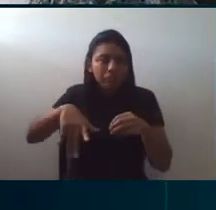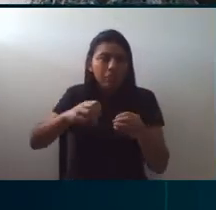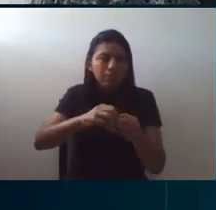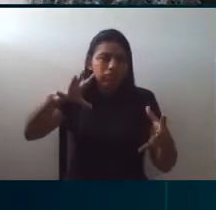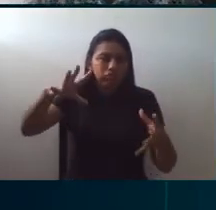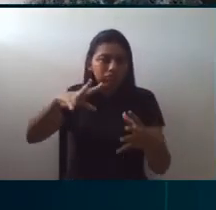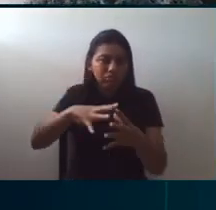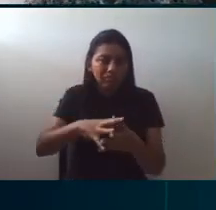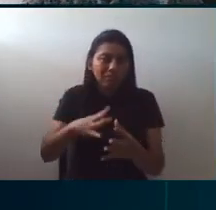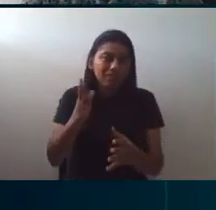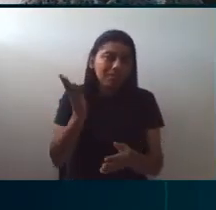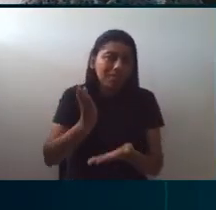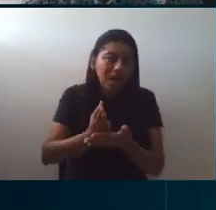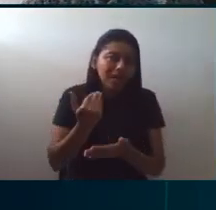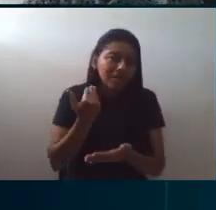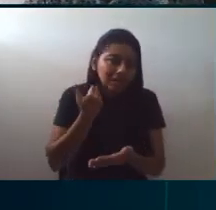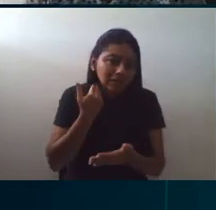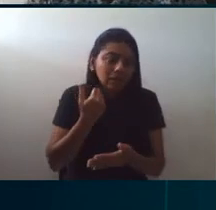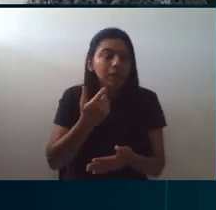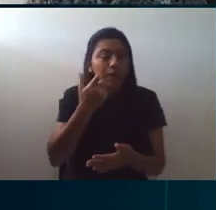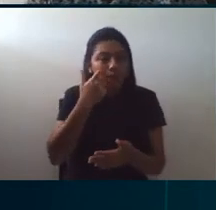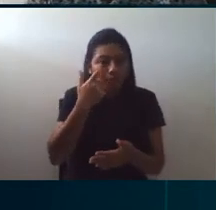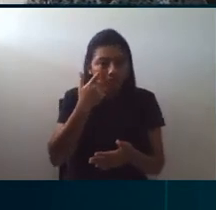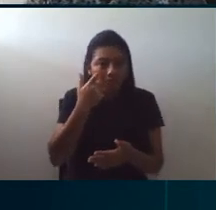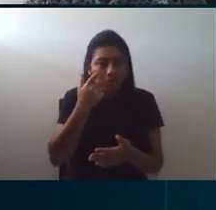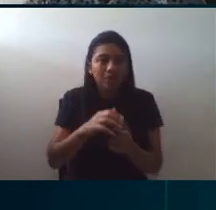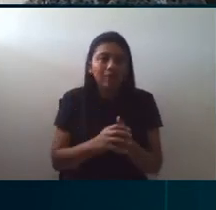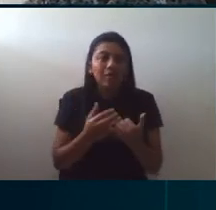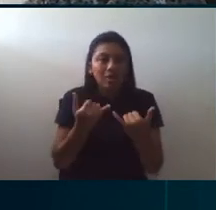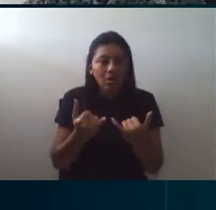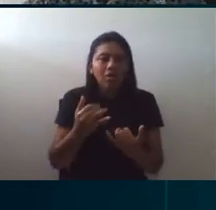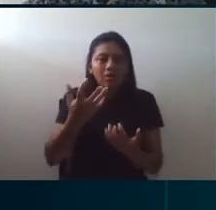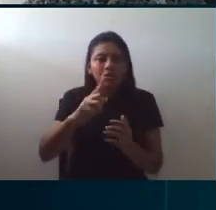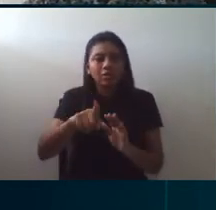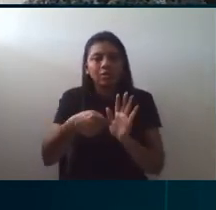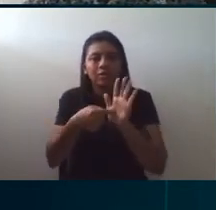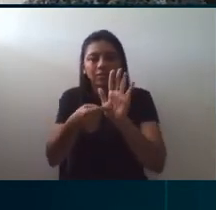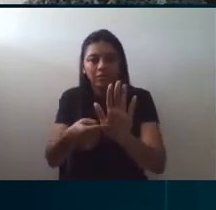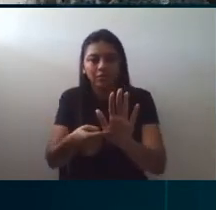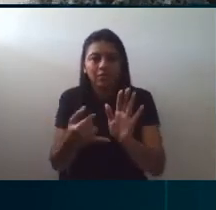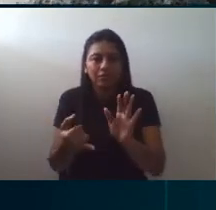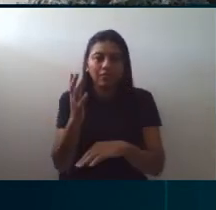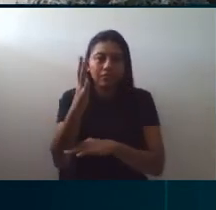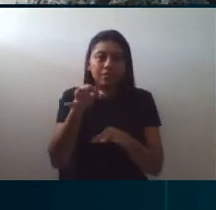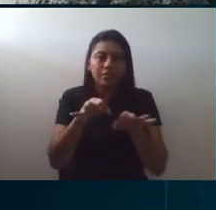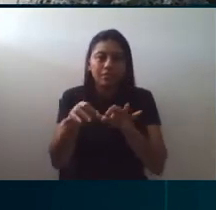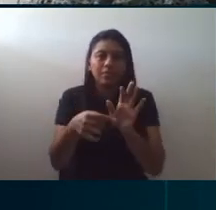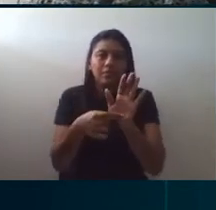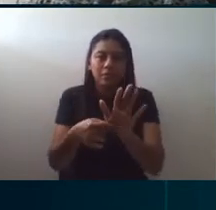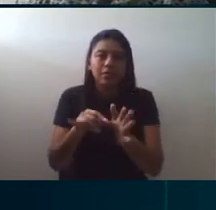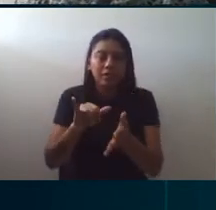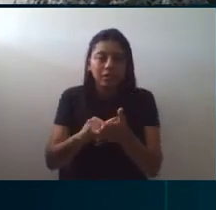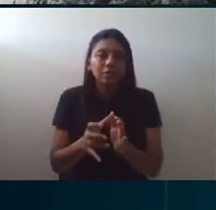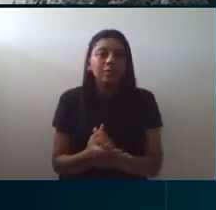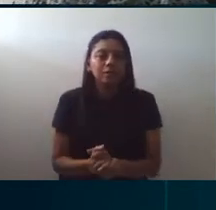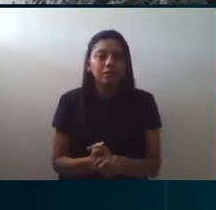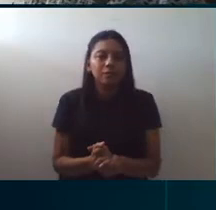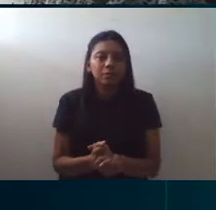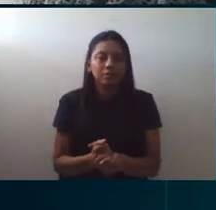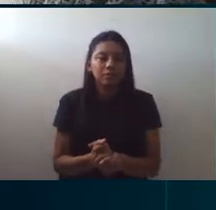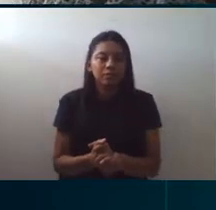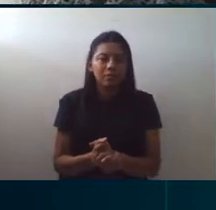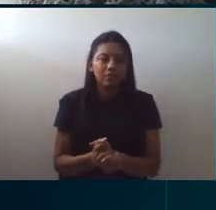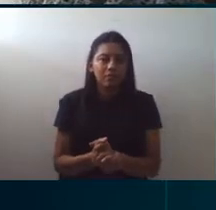como el sentido que quiero darles o la aplicación que quiero mostrarles en esta ocasión. Entonces, aquí simplemente lo que les voy a mostrar en el primero